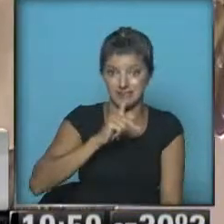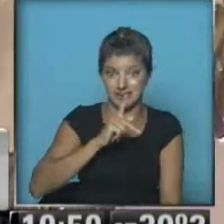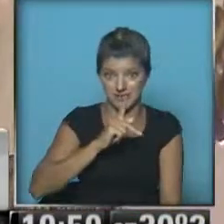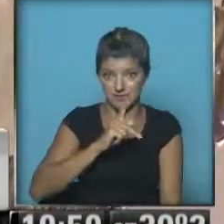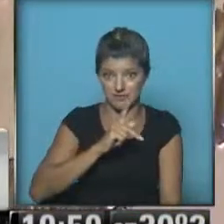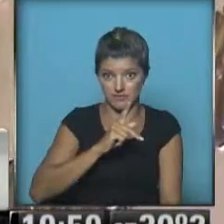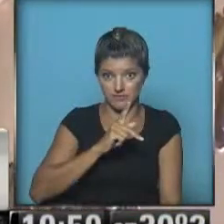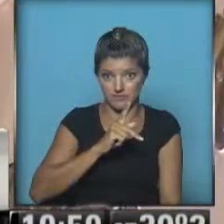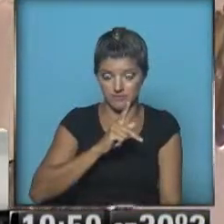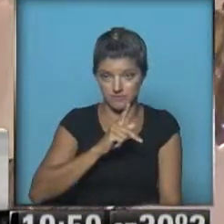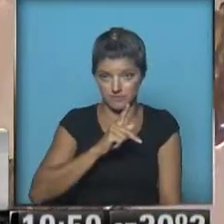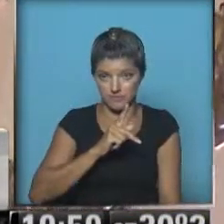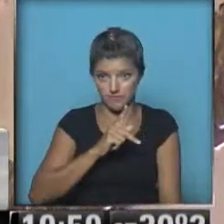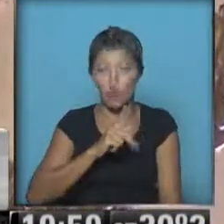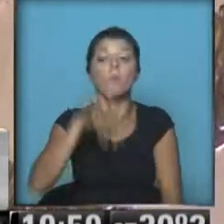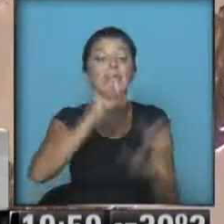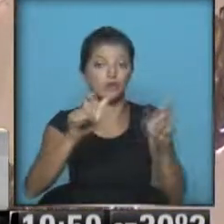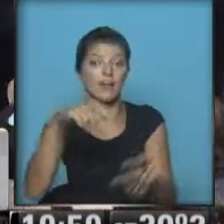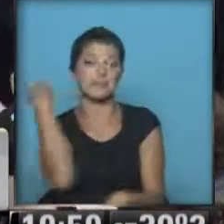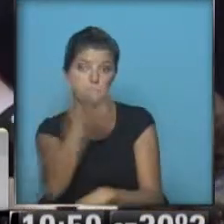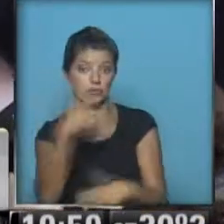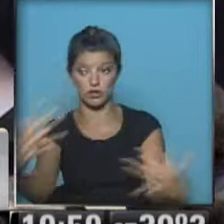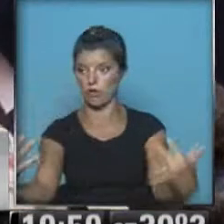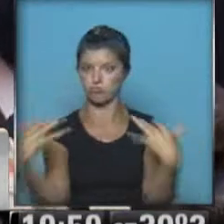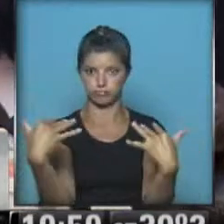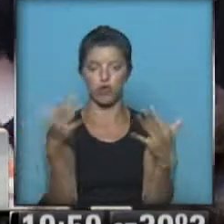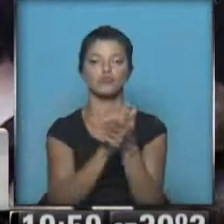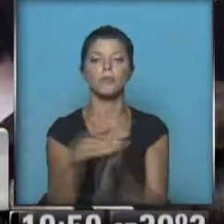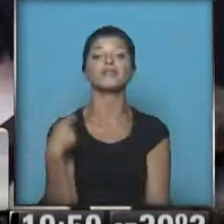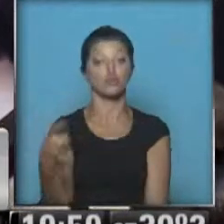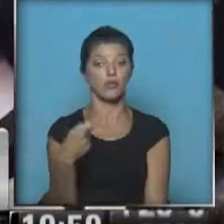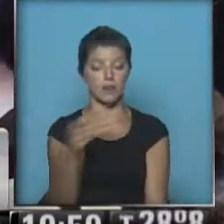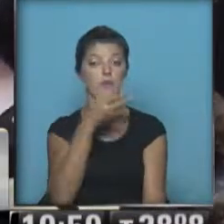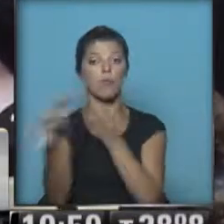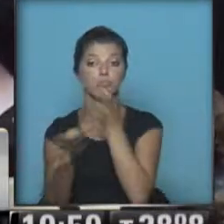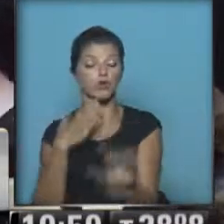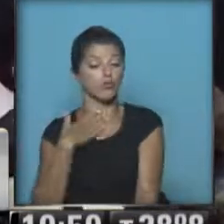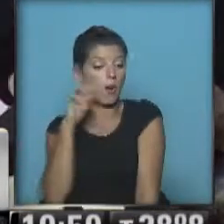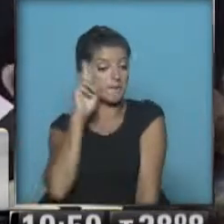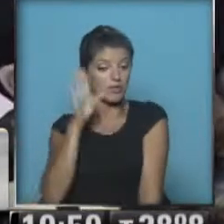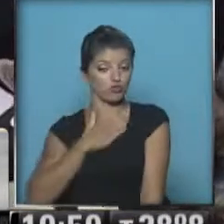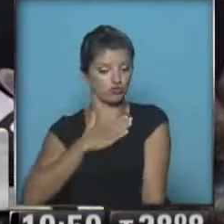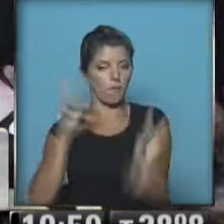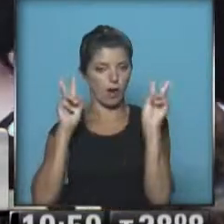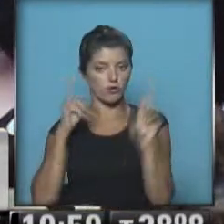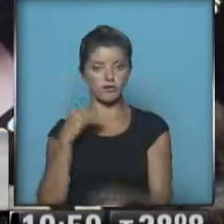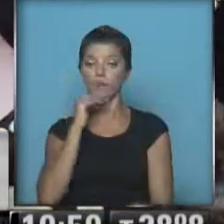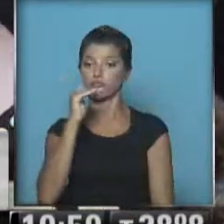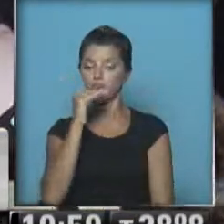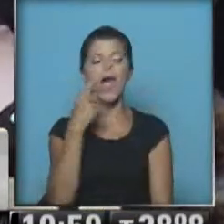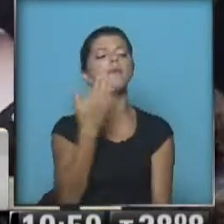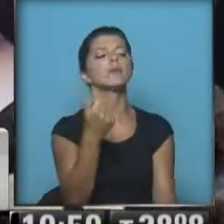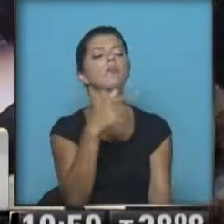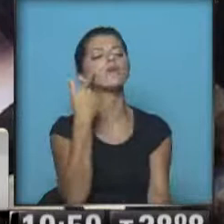semejante pesos pesados del mundo en términos del socialismo, yo lo hablé con mucho respeto desde el peronismo, cómo hoy se